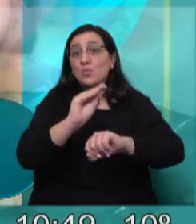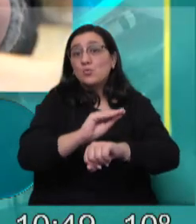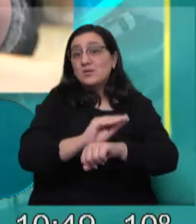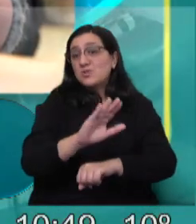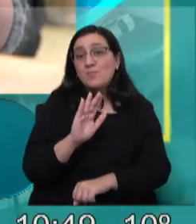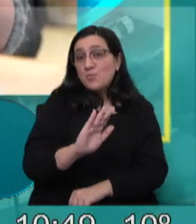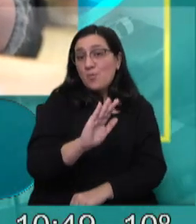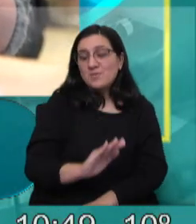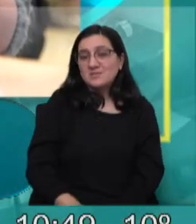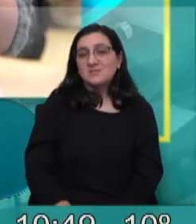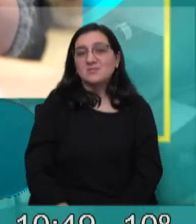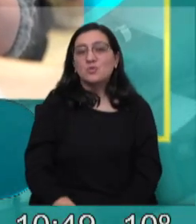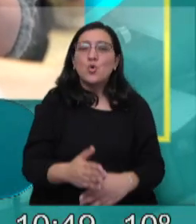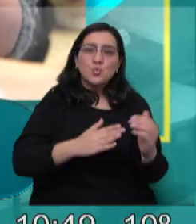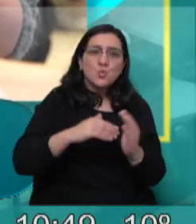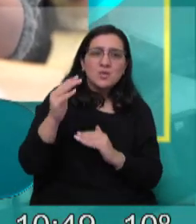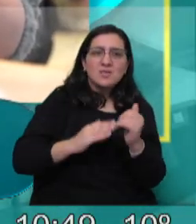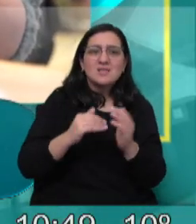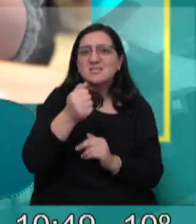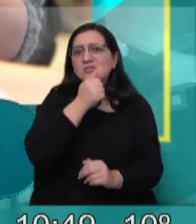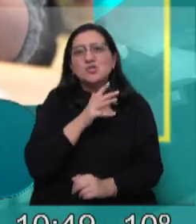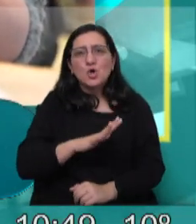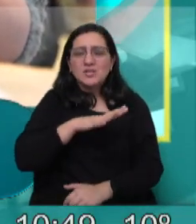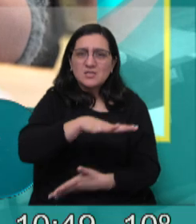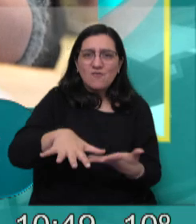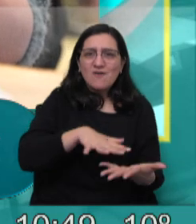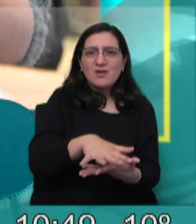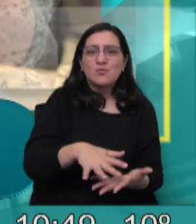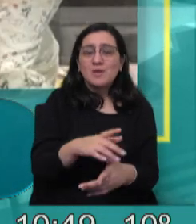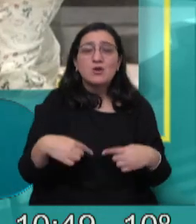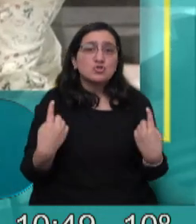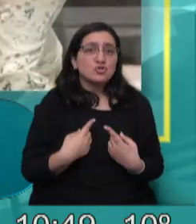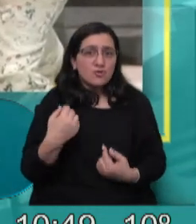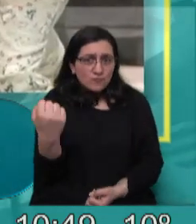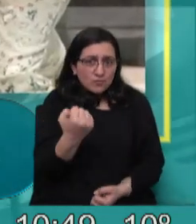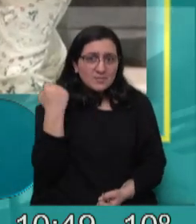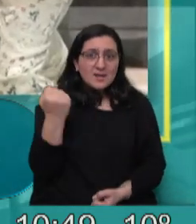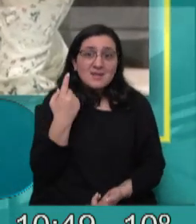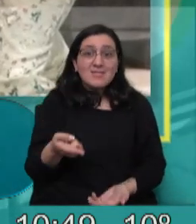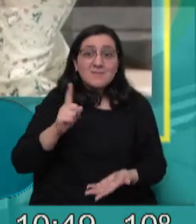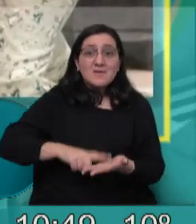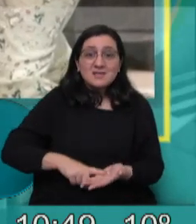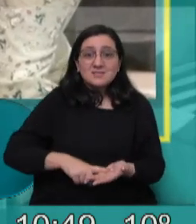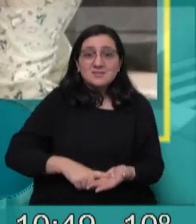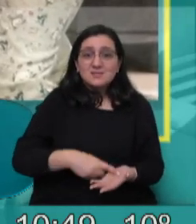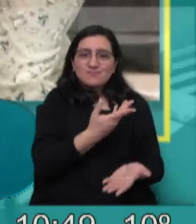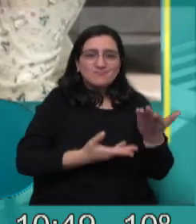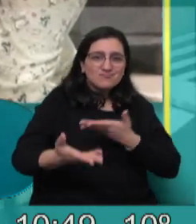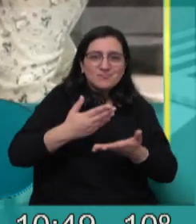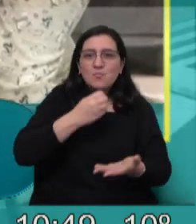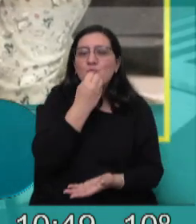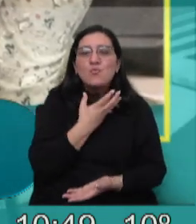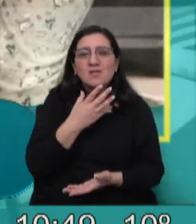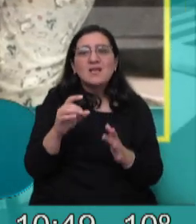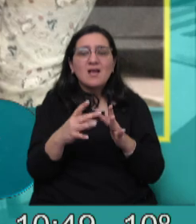propias, identitarias, construidas, históricas en los barrios. Para nosotros es fundamental, pero además hace al buen vivir de las personas y hace al